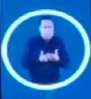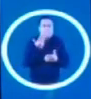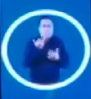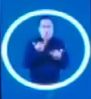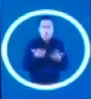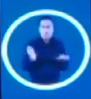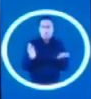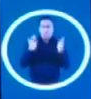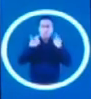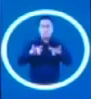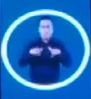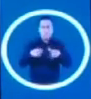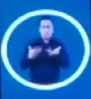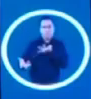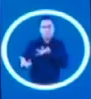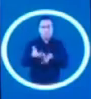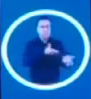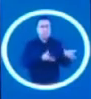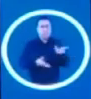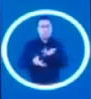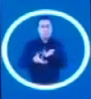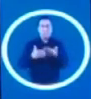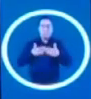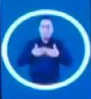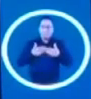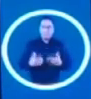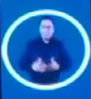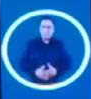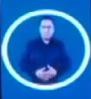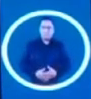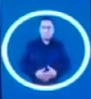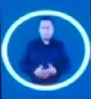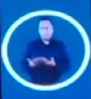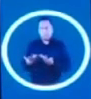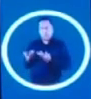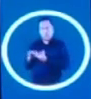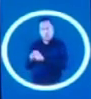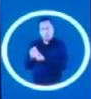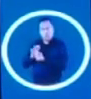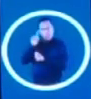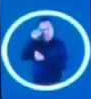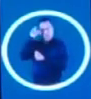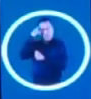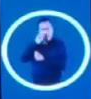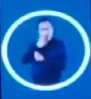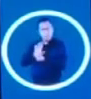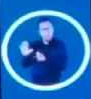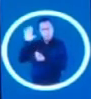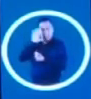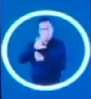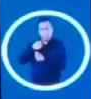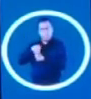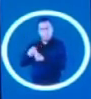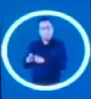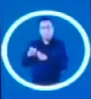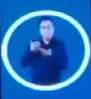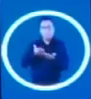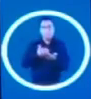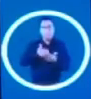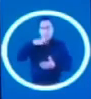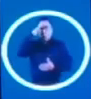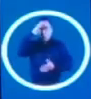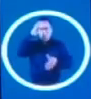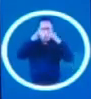importante conversatorio. De parte del Gobierno Nacional, saludamos que hayan 27 países